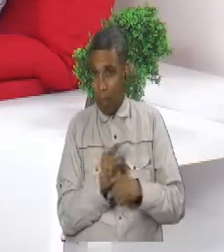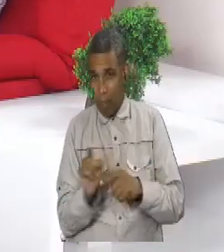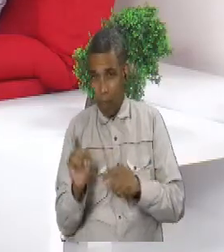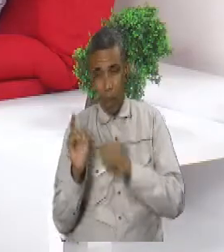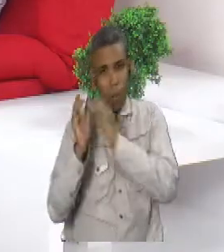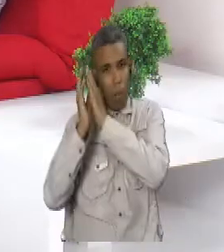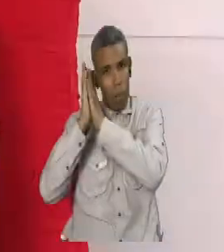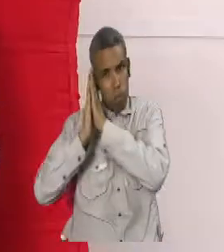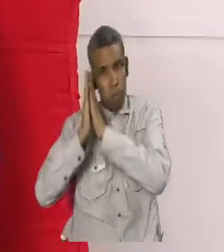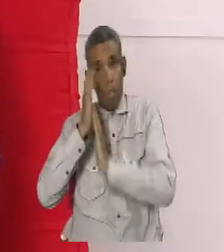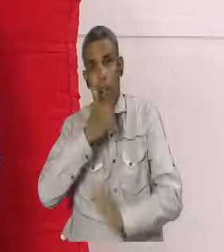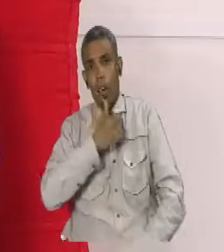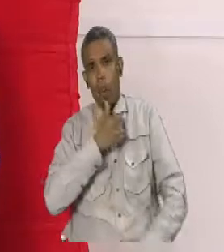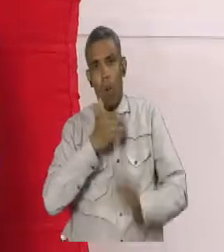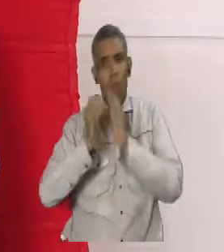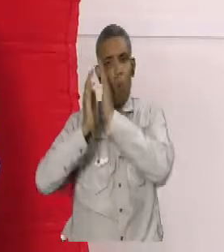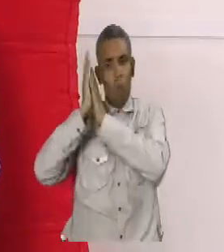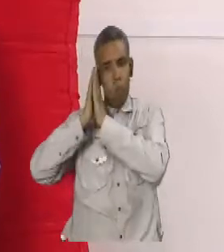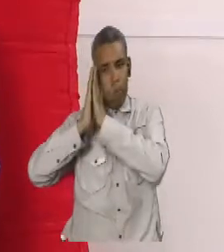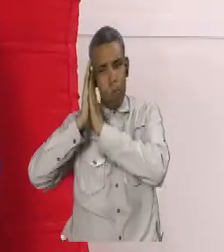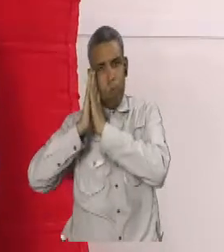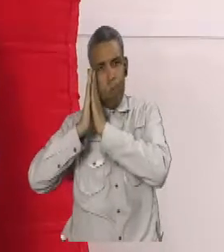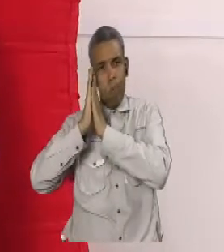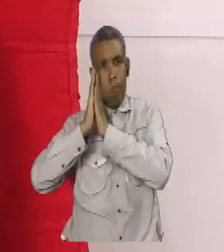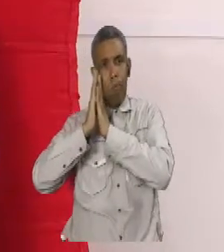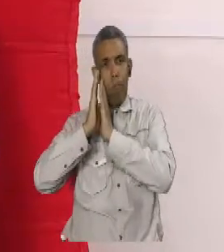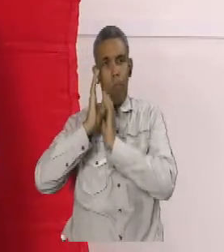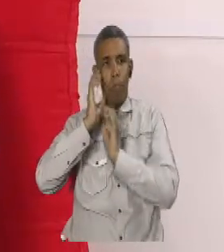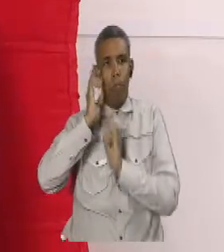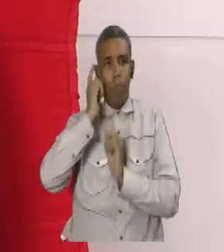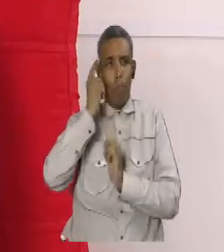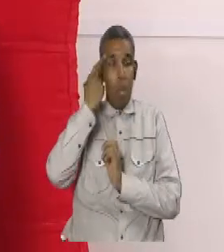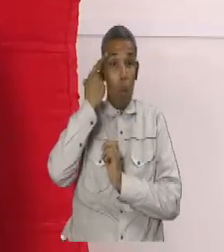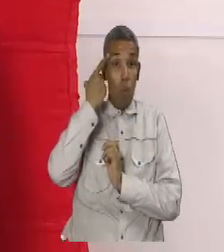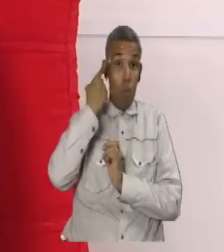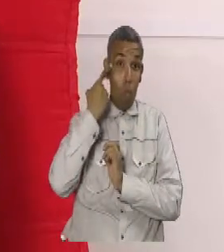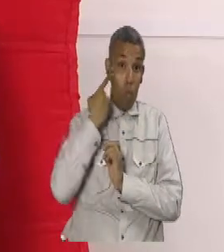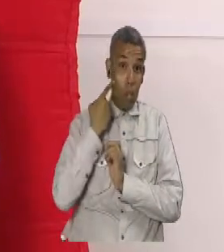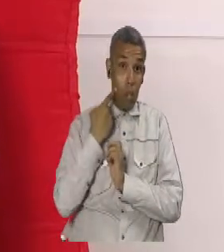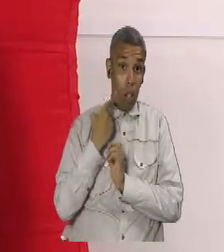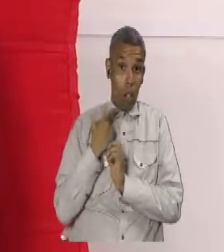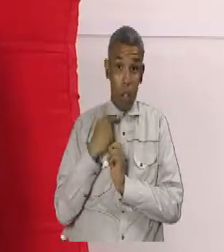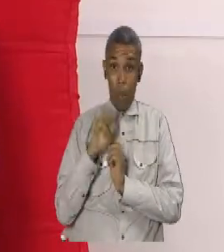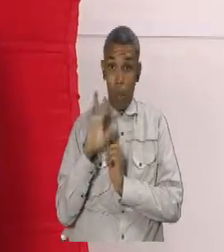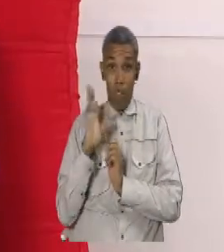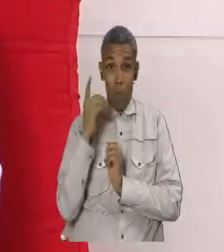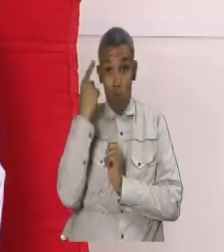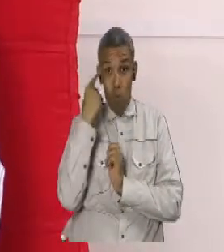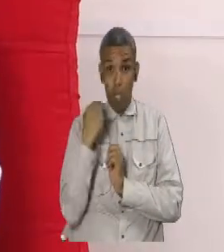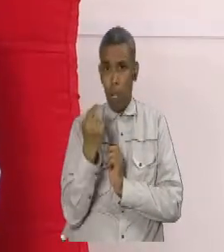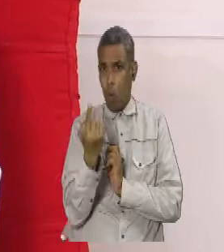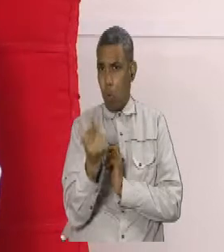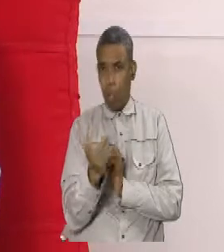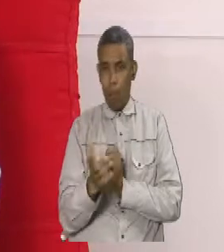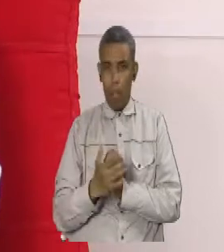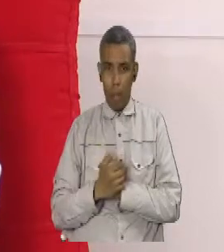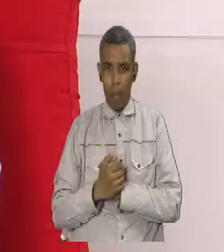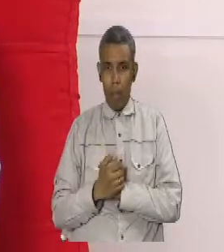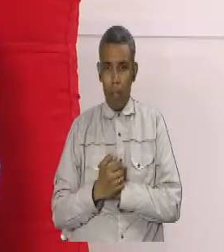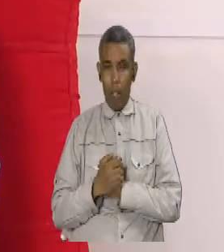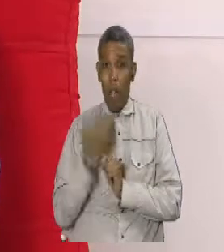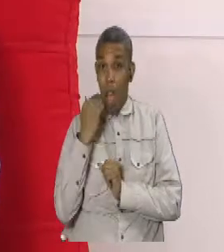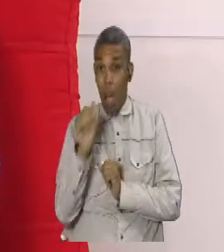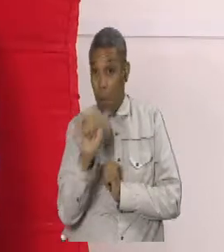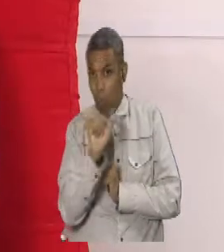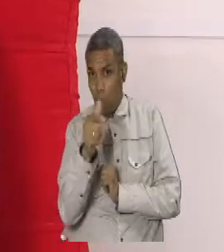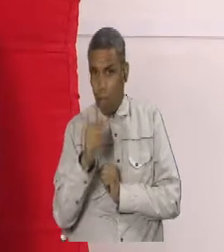tiempo adecuado. No más, una sola vez al día, máximo en mujeres yo recomiendo 3 veces por semana,